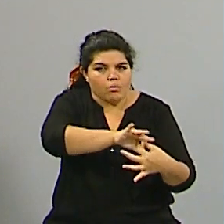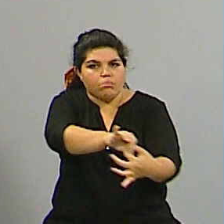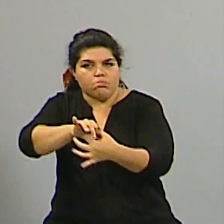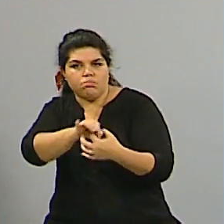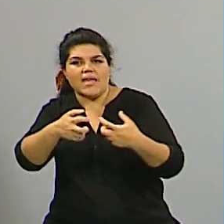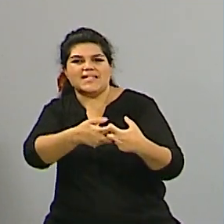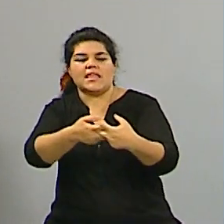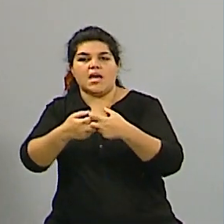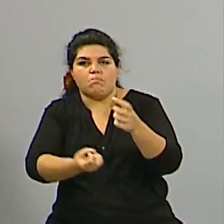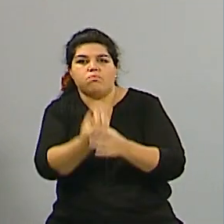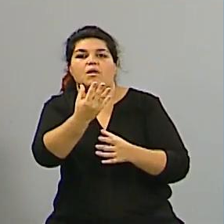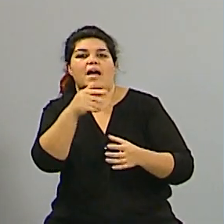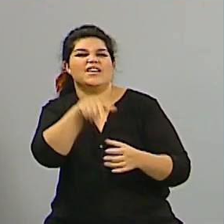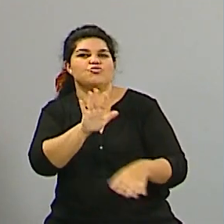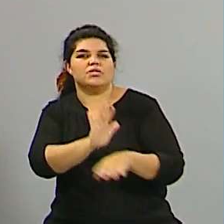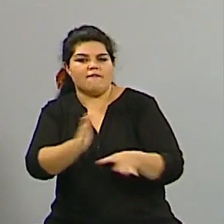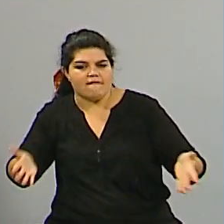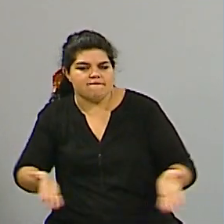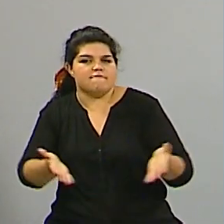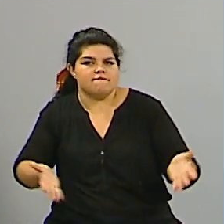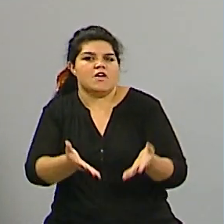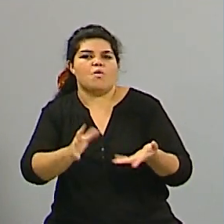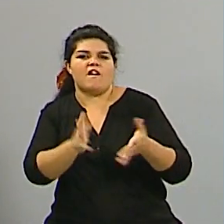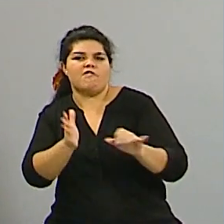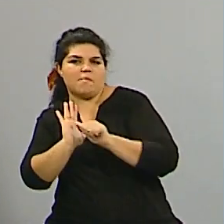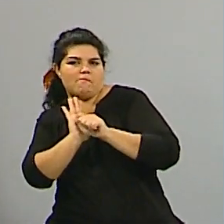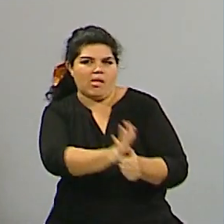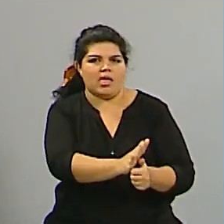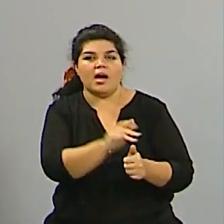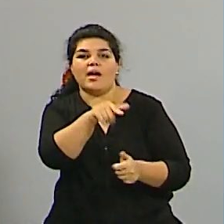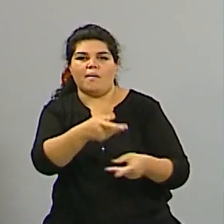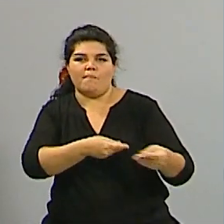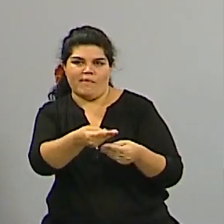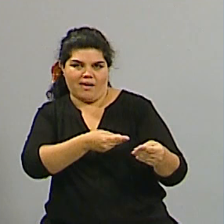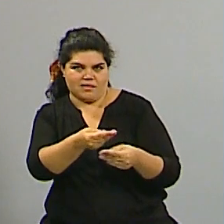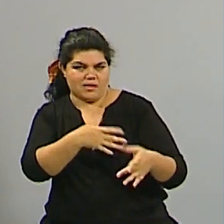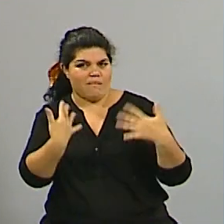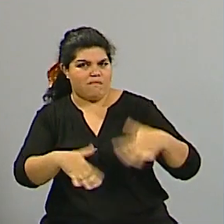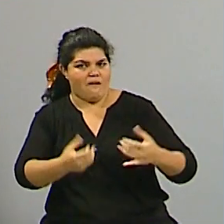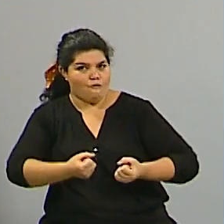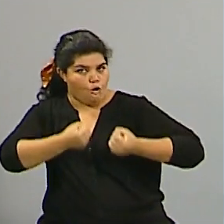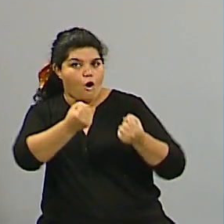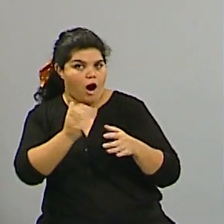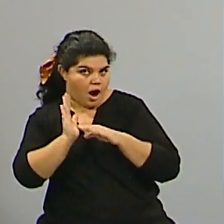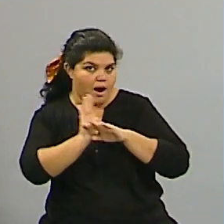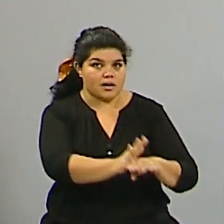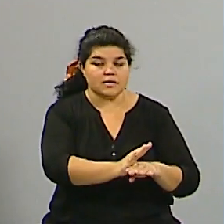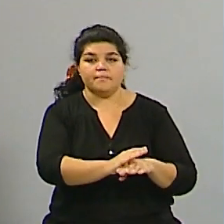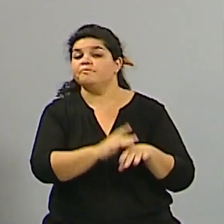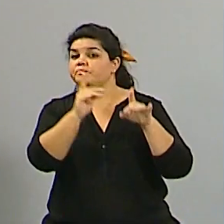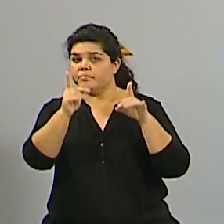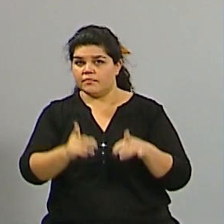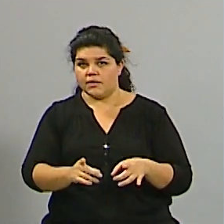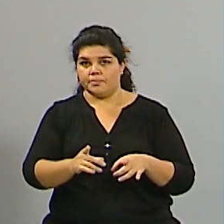implica una puja con la empresa muy fuerte. Y Mm. acá yo creo que hay que también señalar una cosa, que